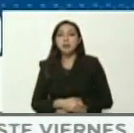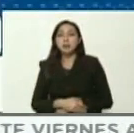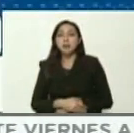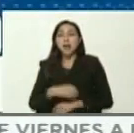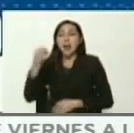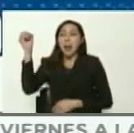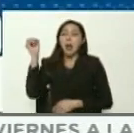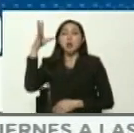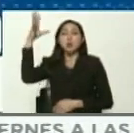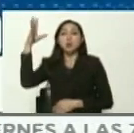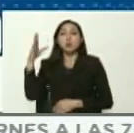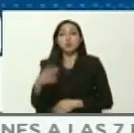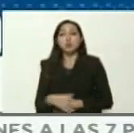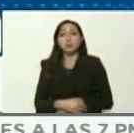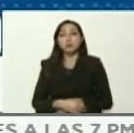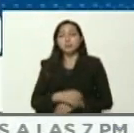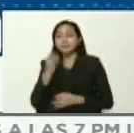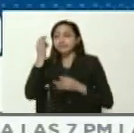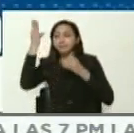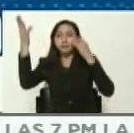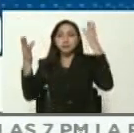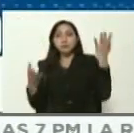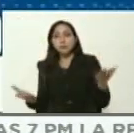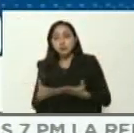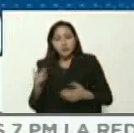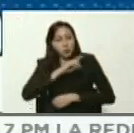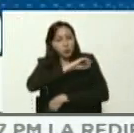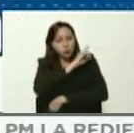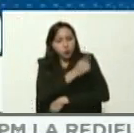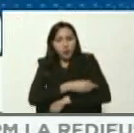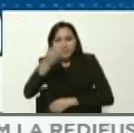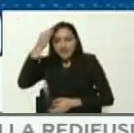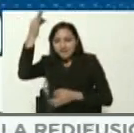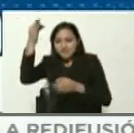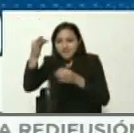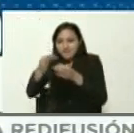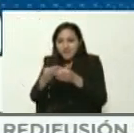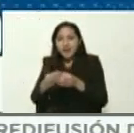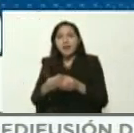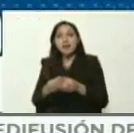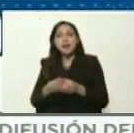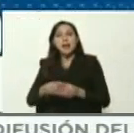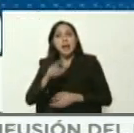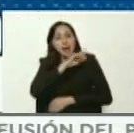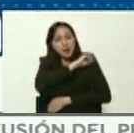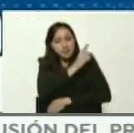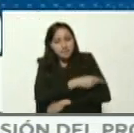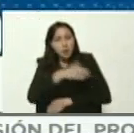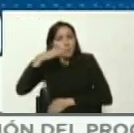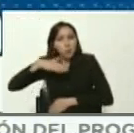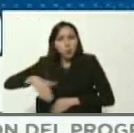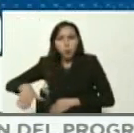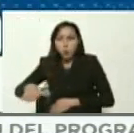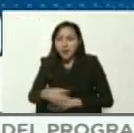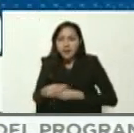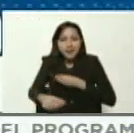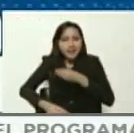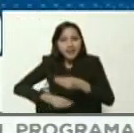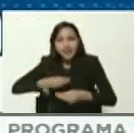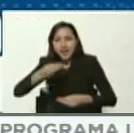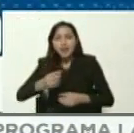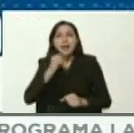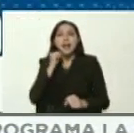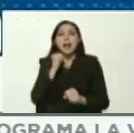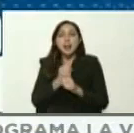luz, lo que me da fuerza, es la fe que tengo en los poderes creadores del pueblo, la fe que tengo